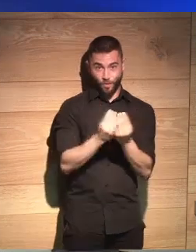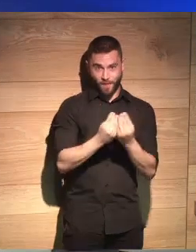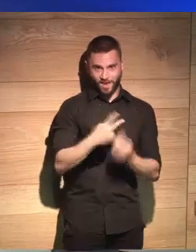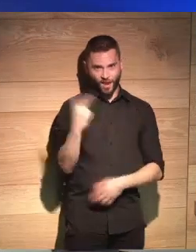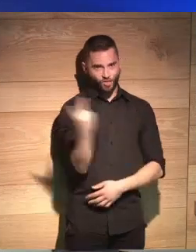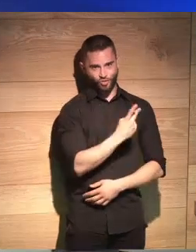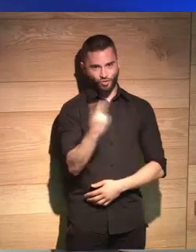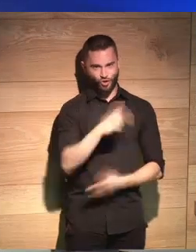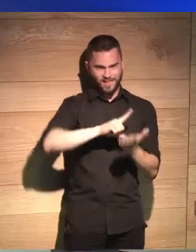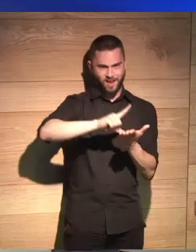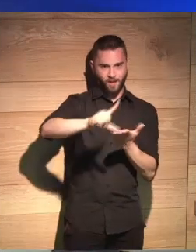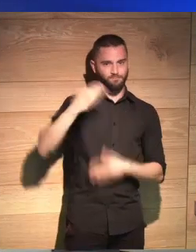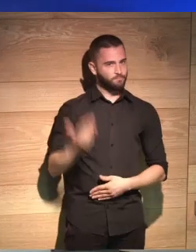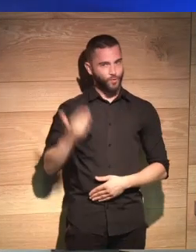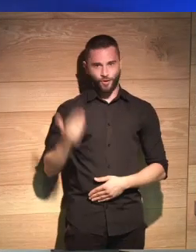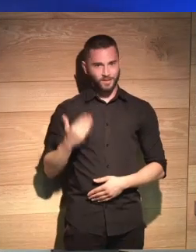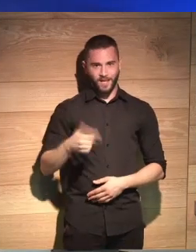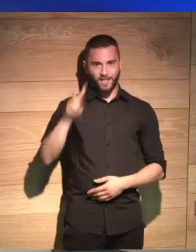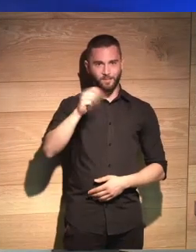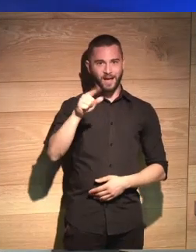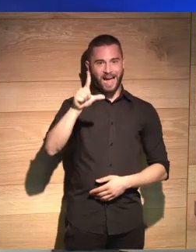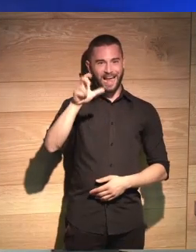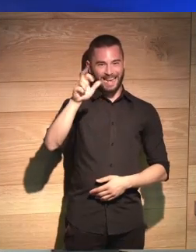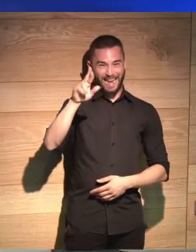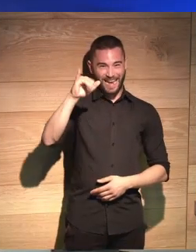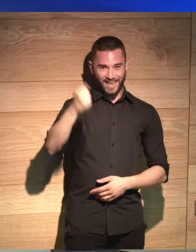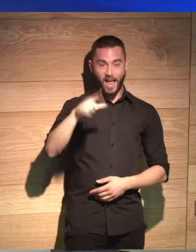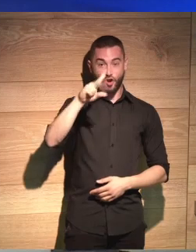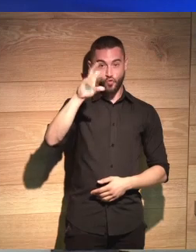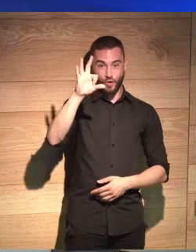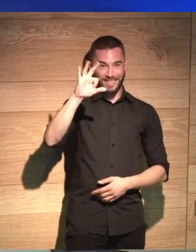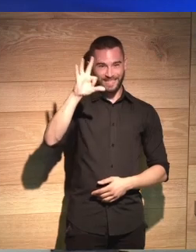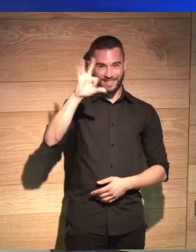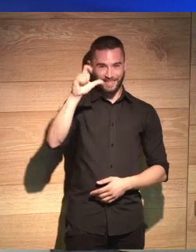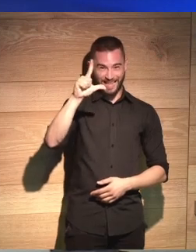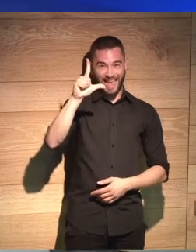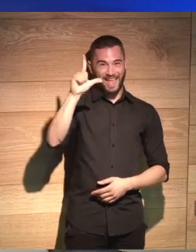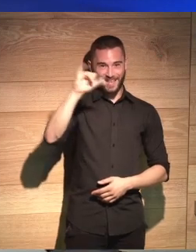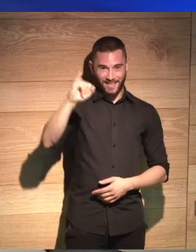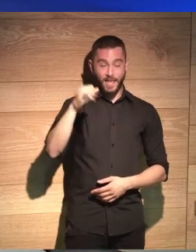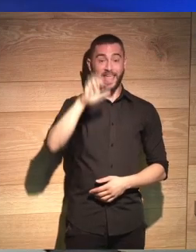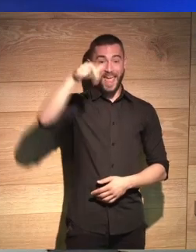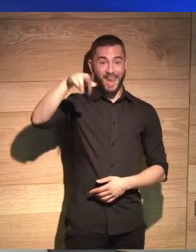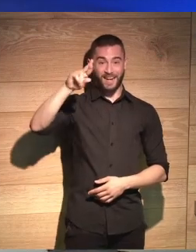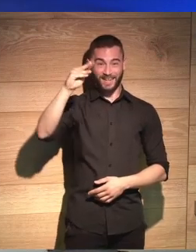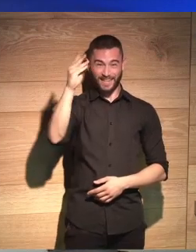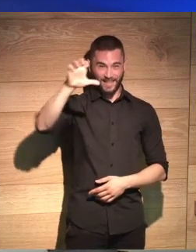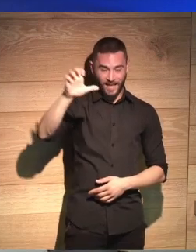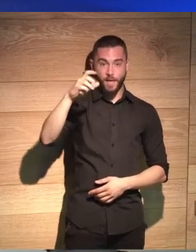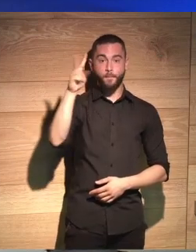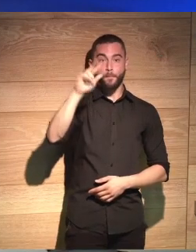dos grandes de la literatura, como son Valeria Luiselli y Enrique Vila-Matas, y no me